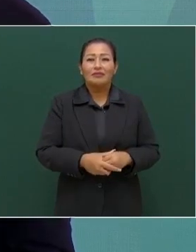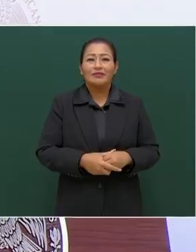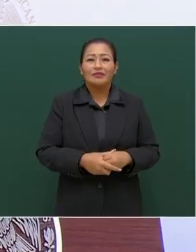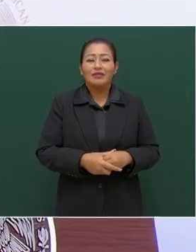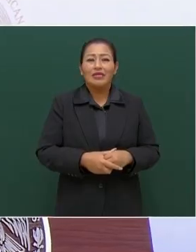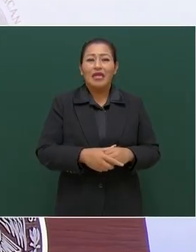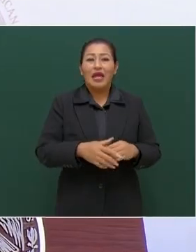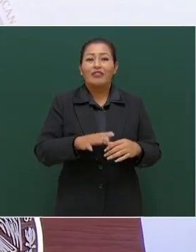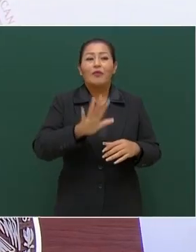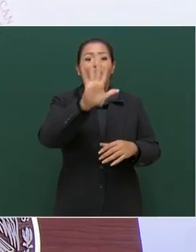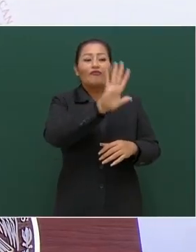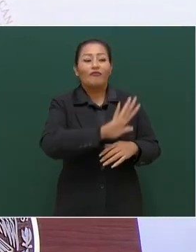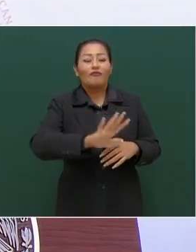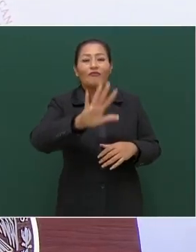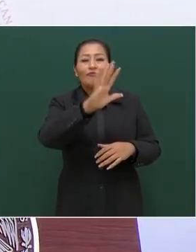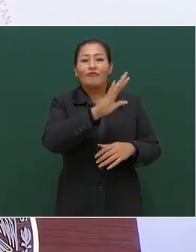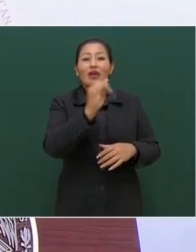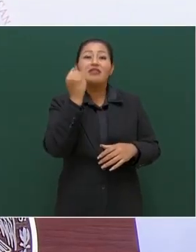de fachada